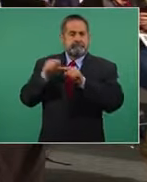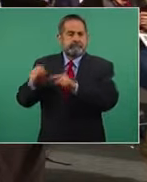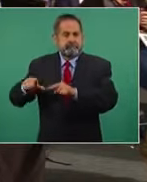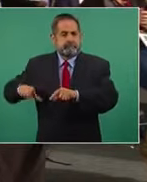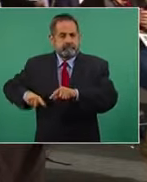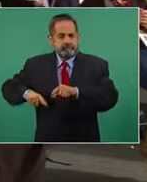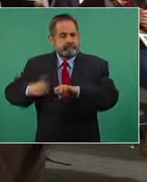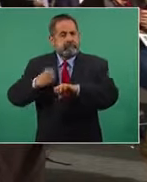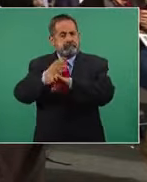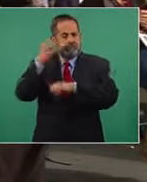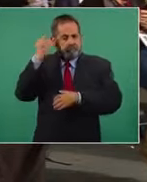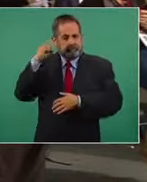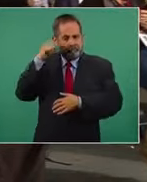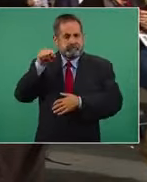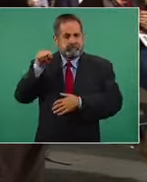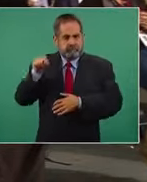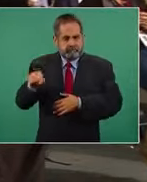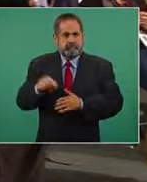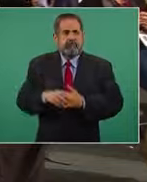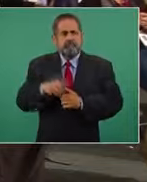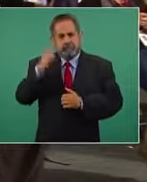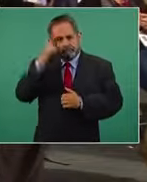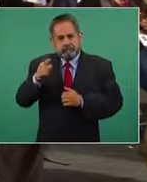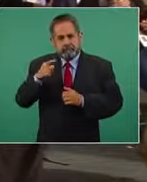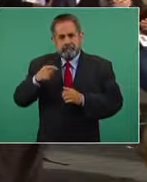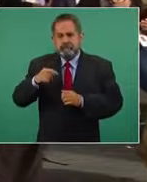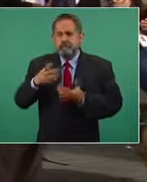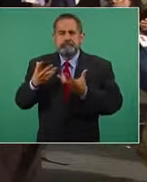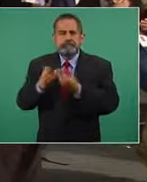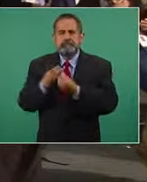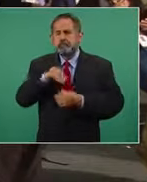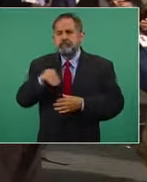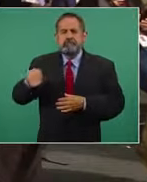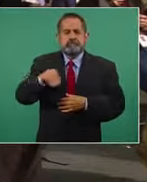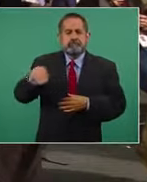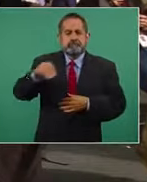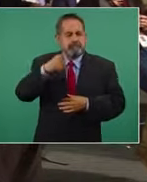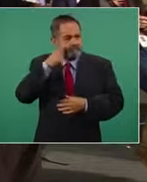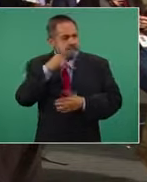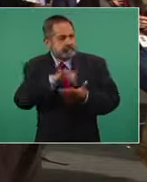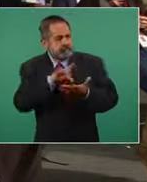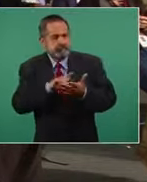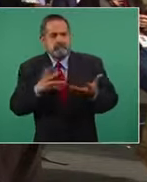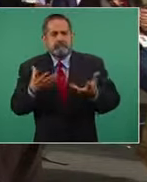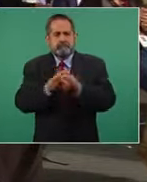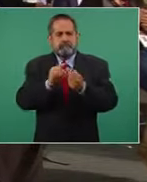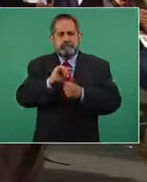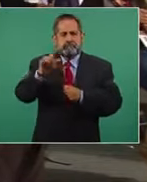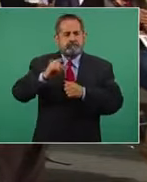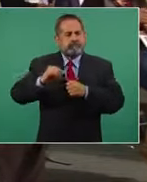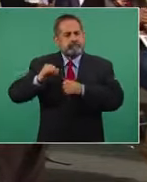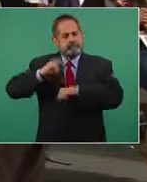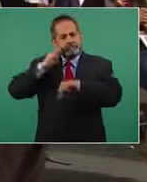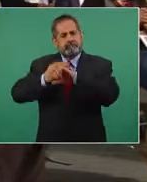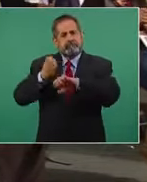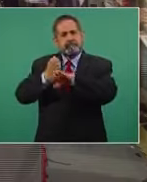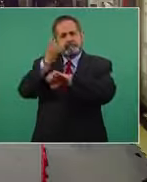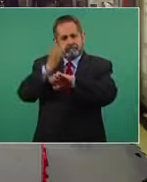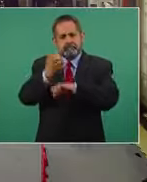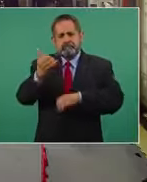del estado de Oaxaca para hacer un recorrido y tener reuniones con autoridades estatales